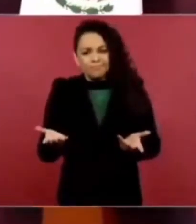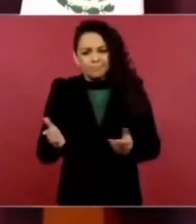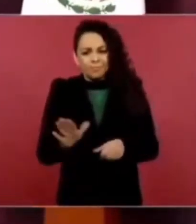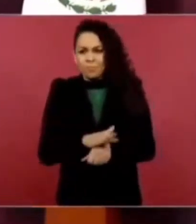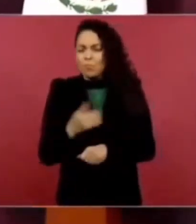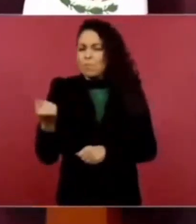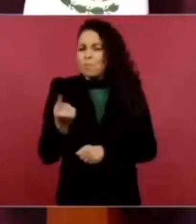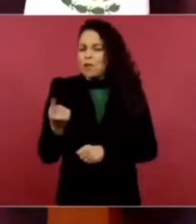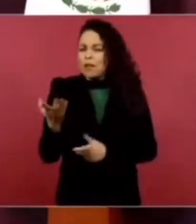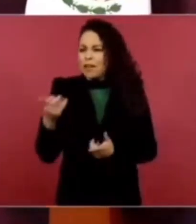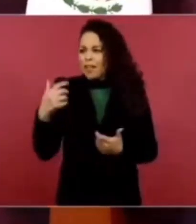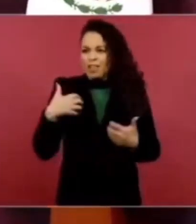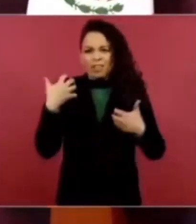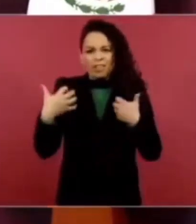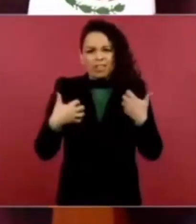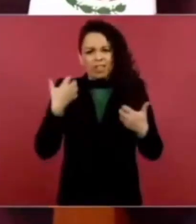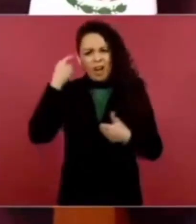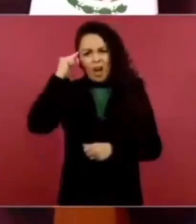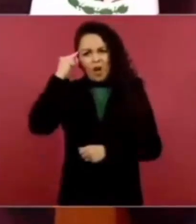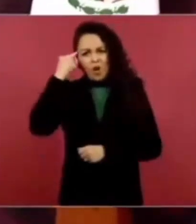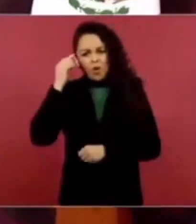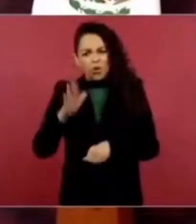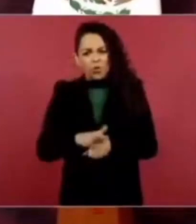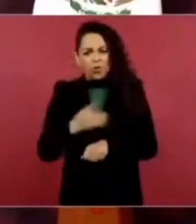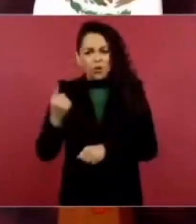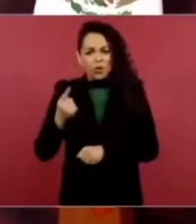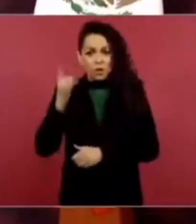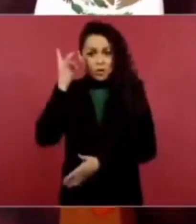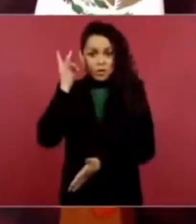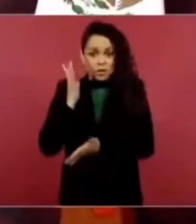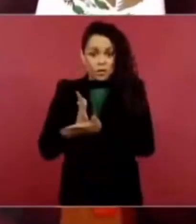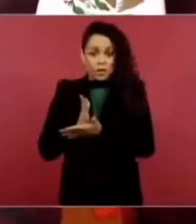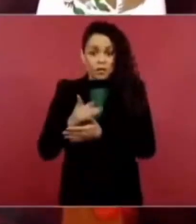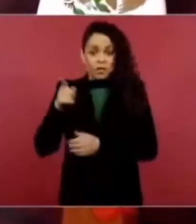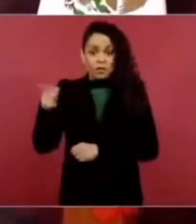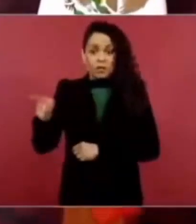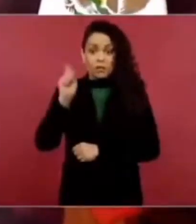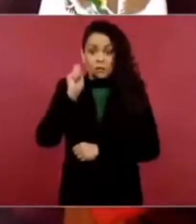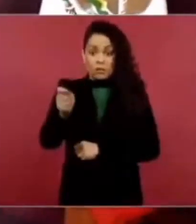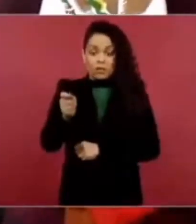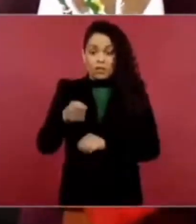solo por lo de Ayotzinapa, lo de los 43,